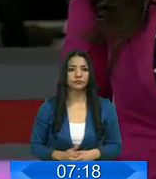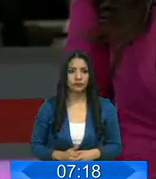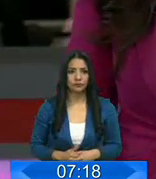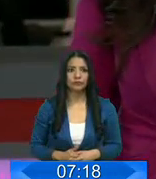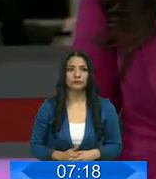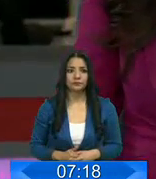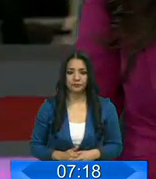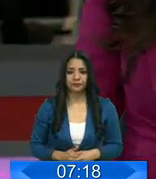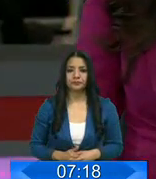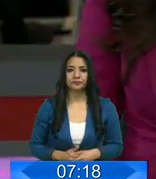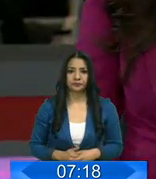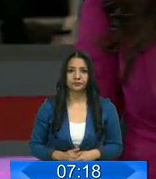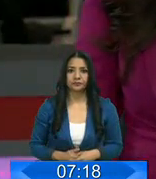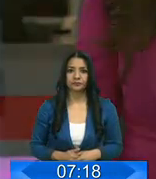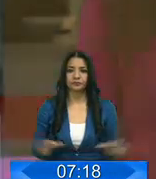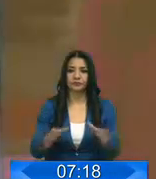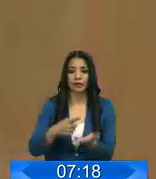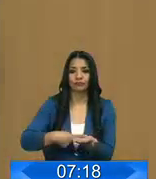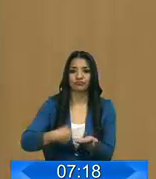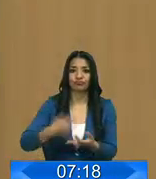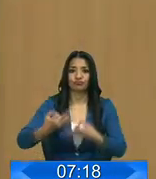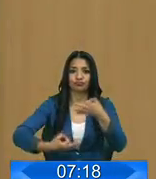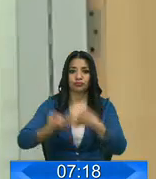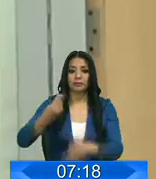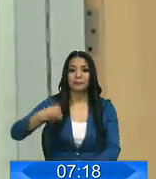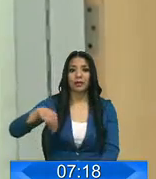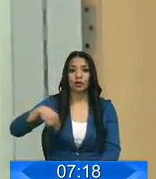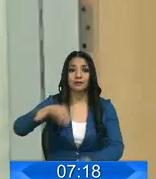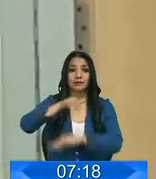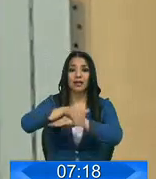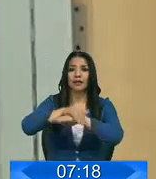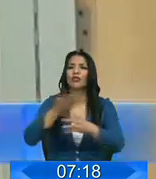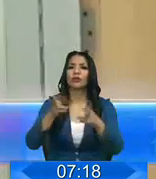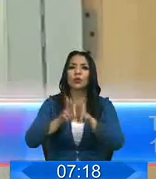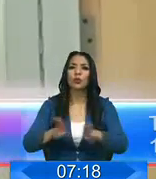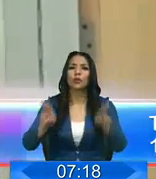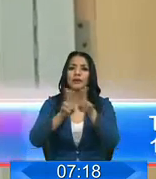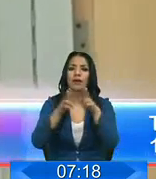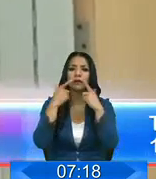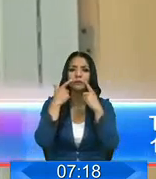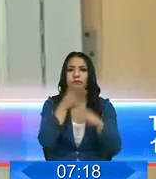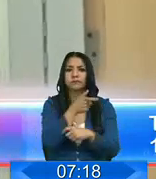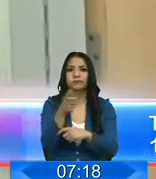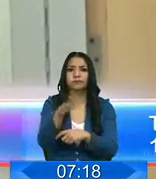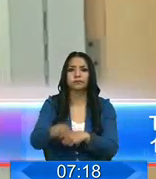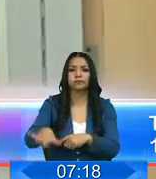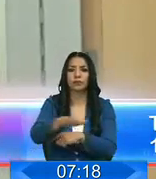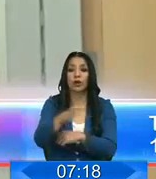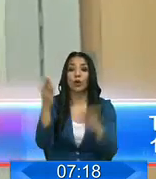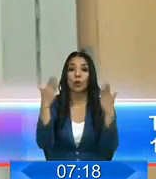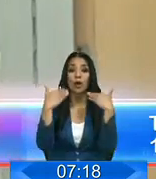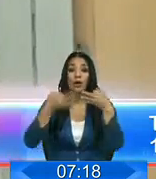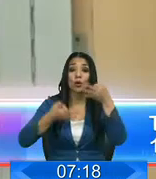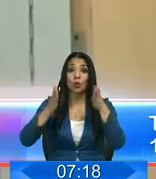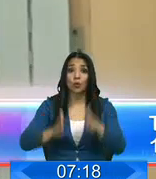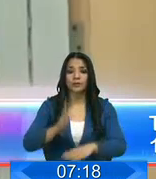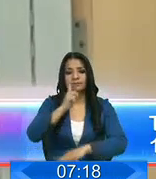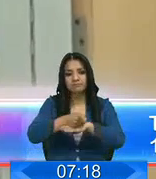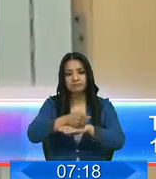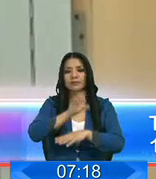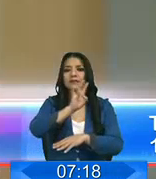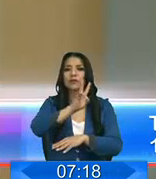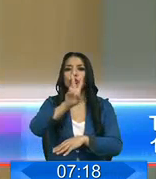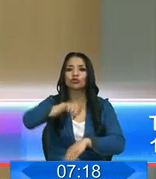Y mediante una audiencia desarrollada la tarde de este miércoles en la unidad de flagrancia del cuartel modelo de Guayaquil, el juez dio 72 horas